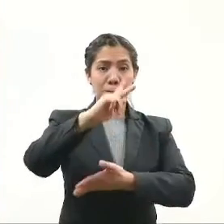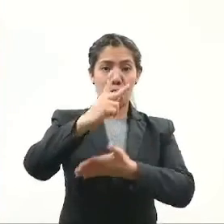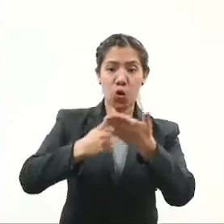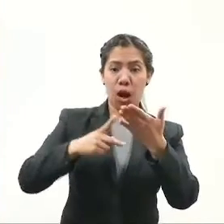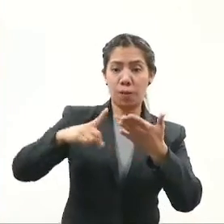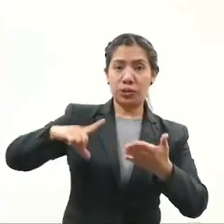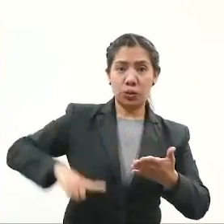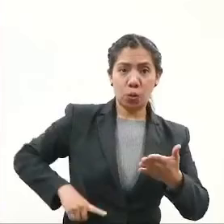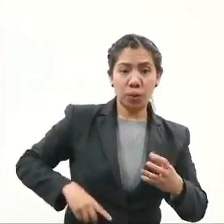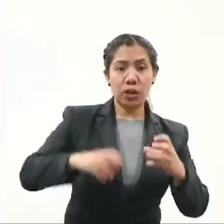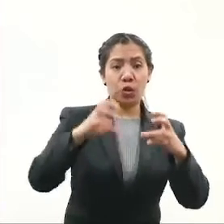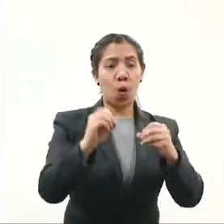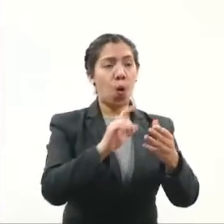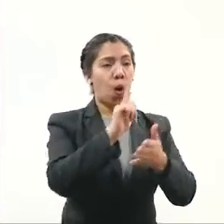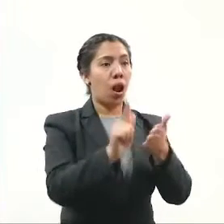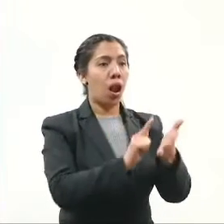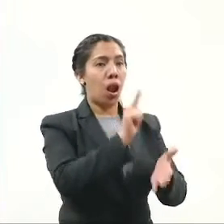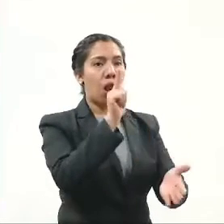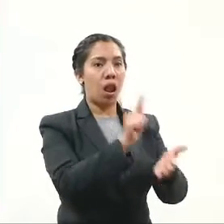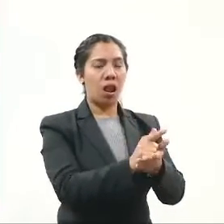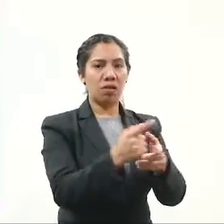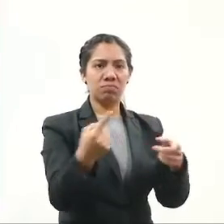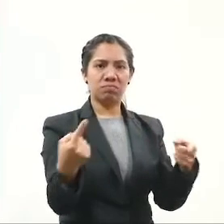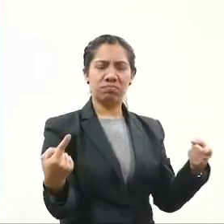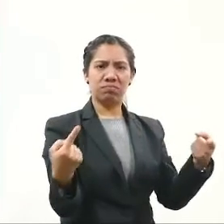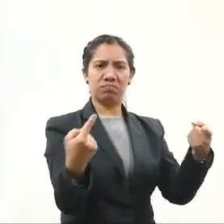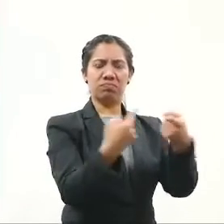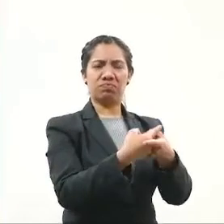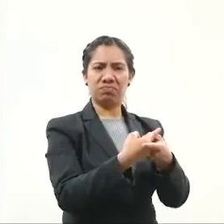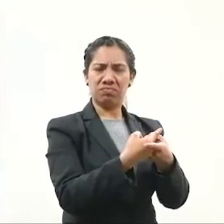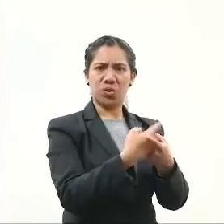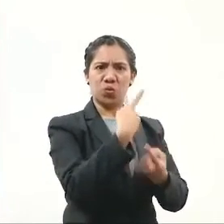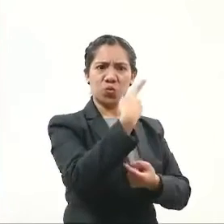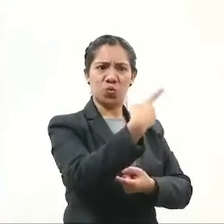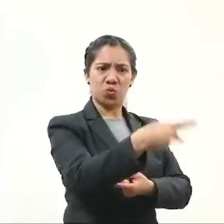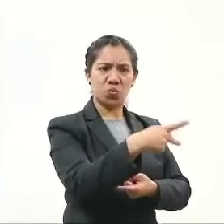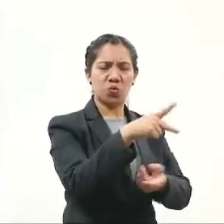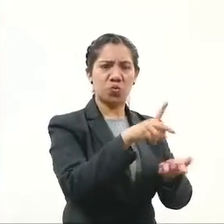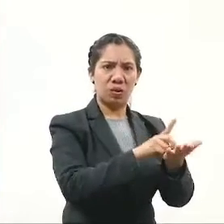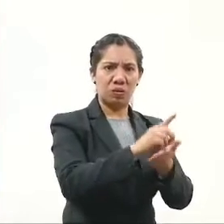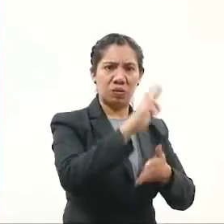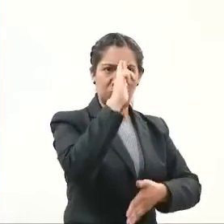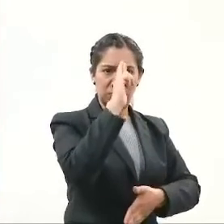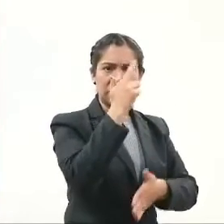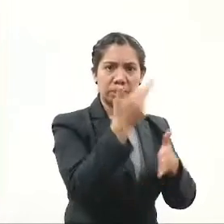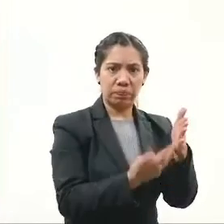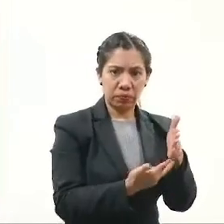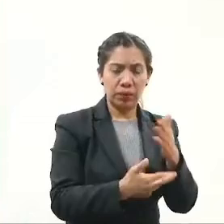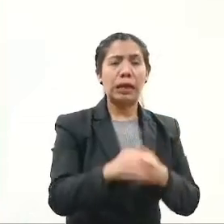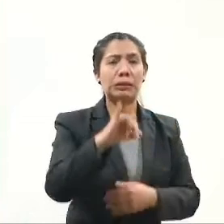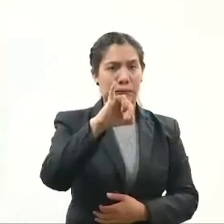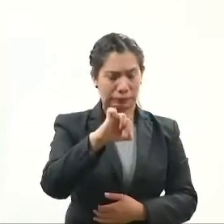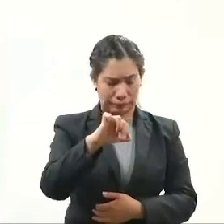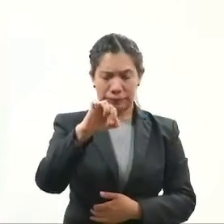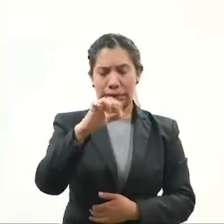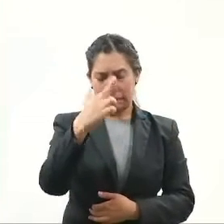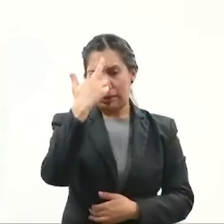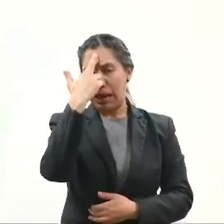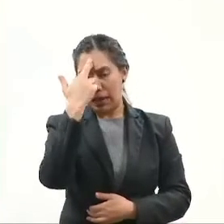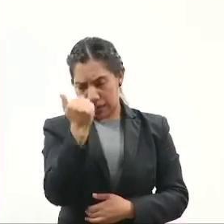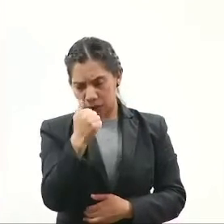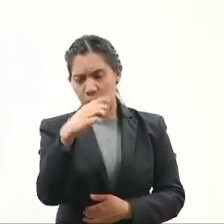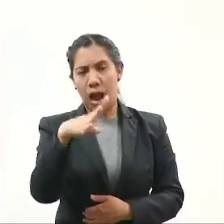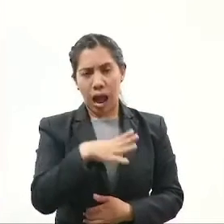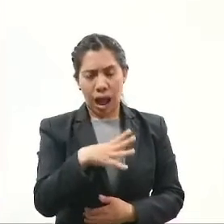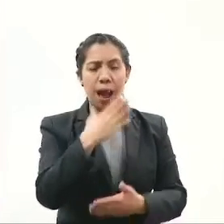y si bien es cierto que existen acciones proyectos y propuestas en las que se percibe un interés